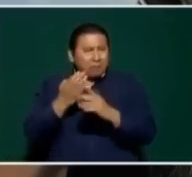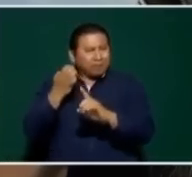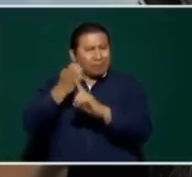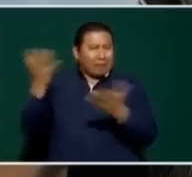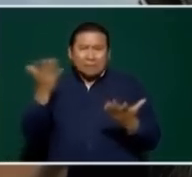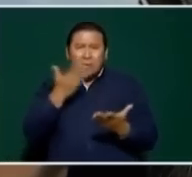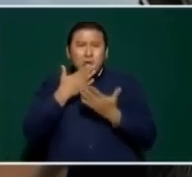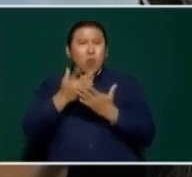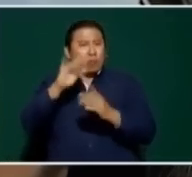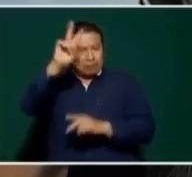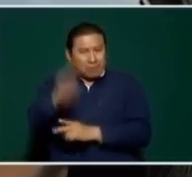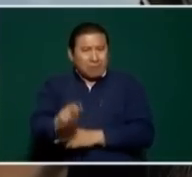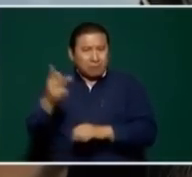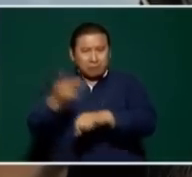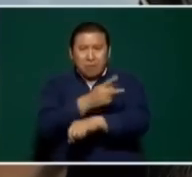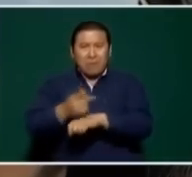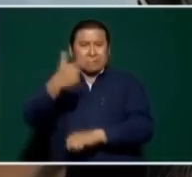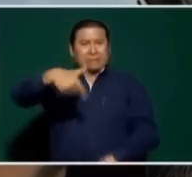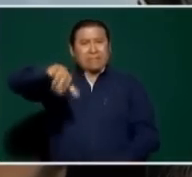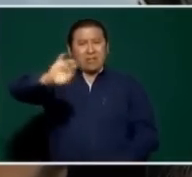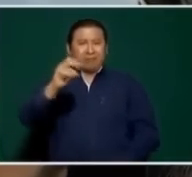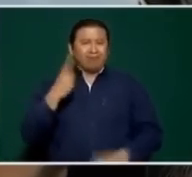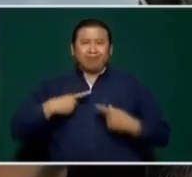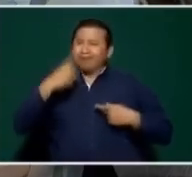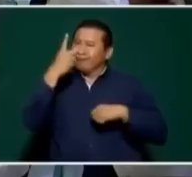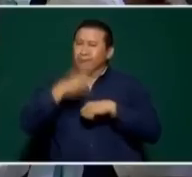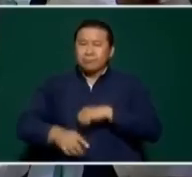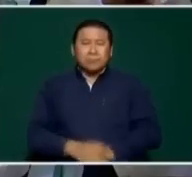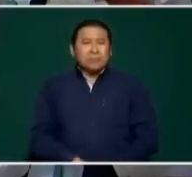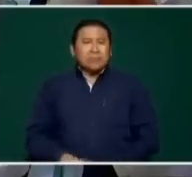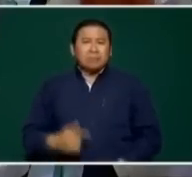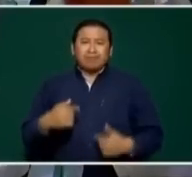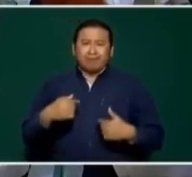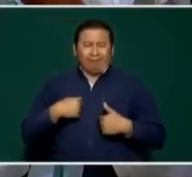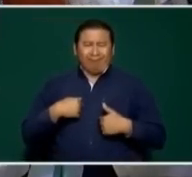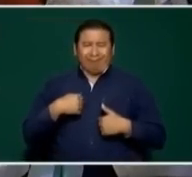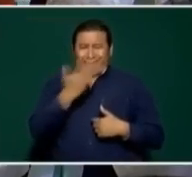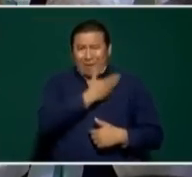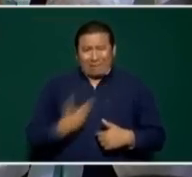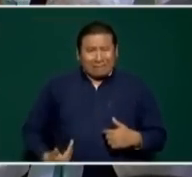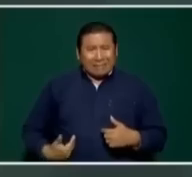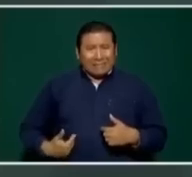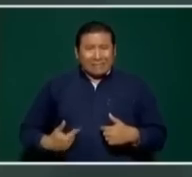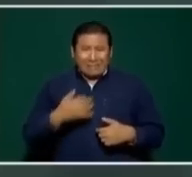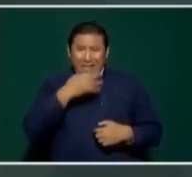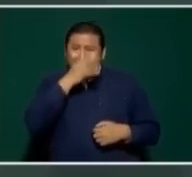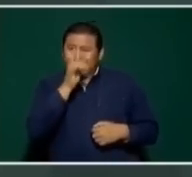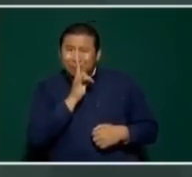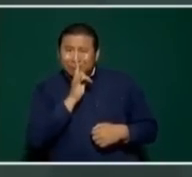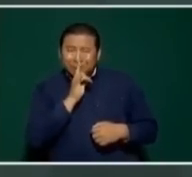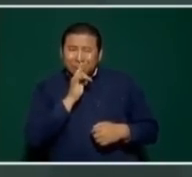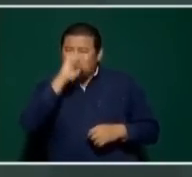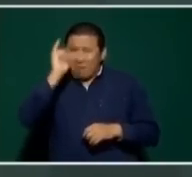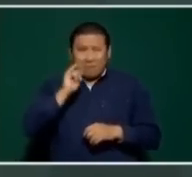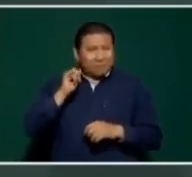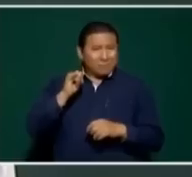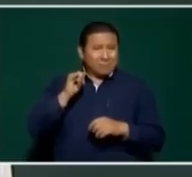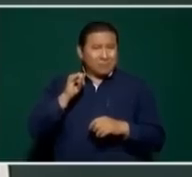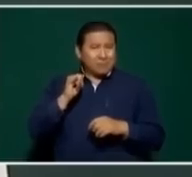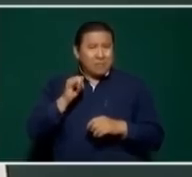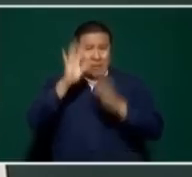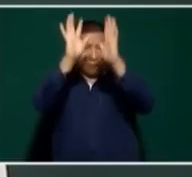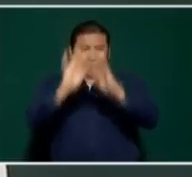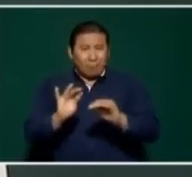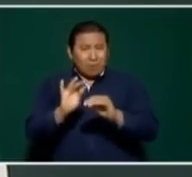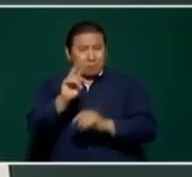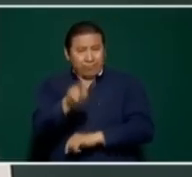lo absoluto a una realidad que a todos en Quintana Roo nos afecta. Yo no digo mentiras y siempre hablo con la